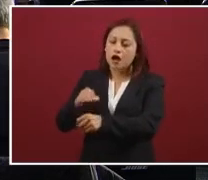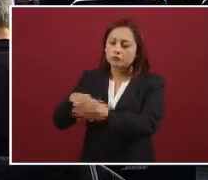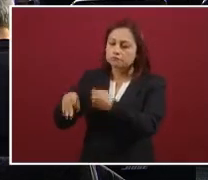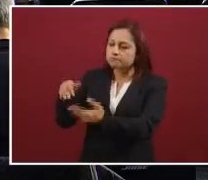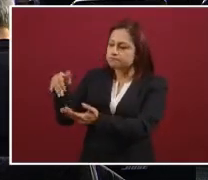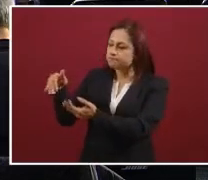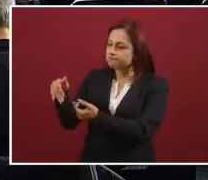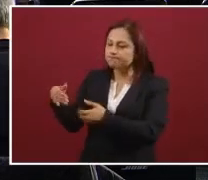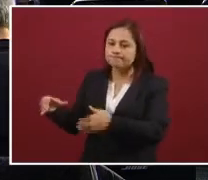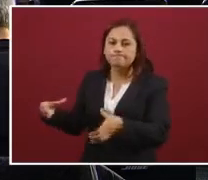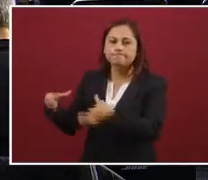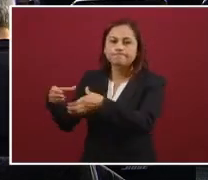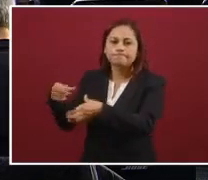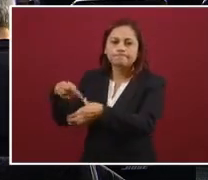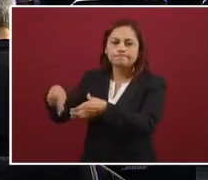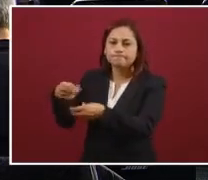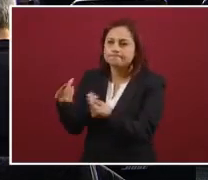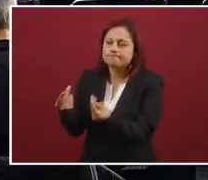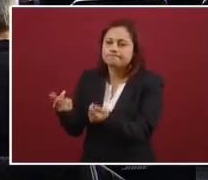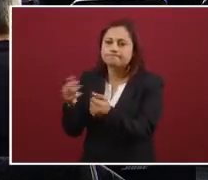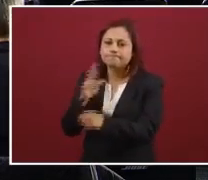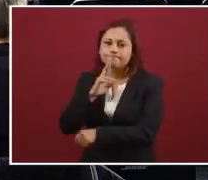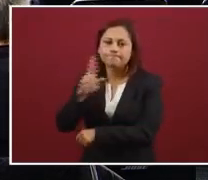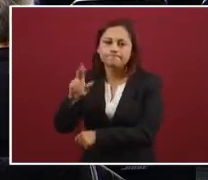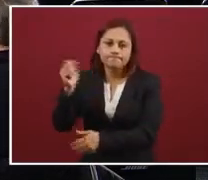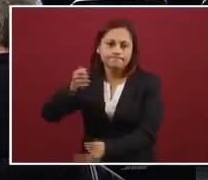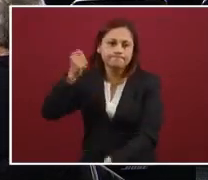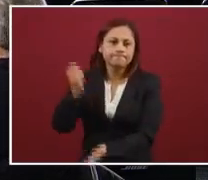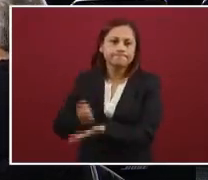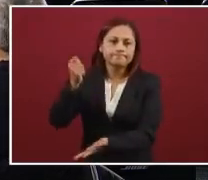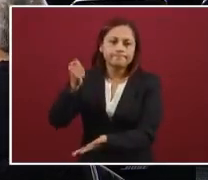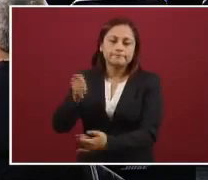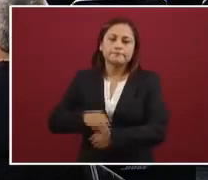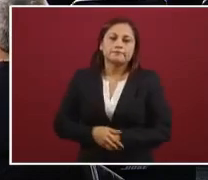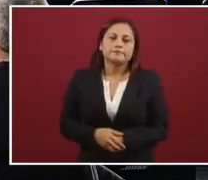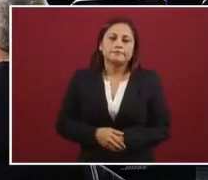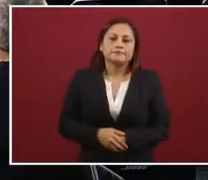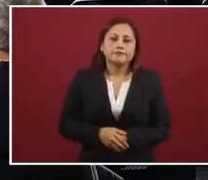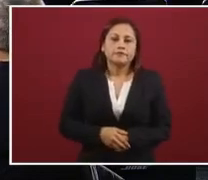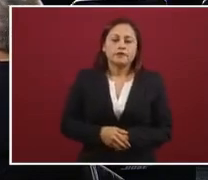pronto posible. No, no, no, pero tampoco